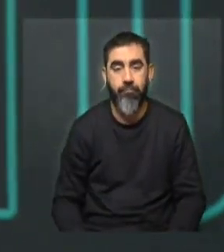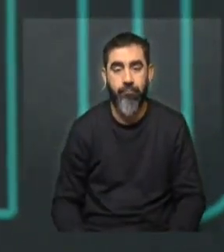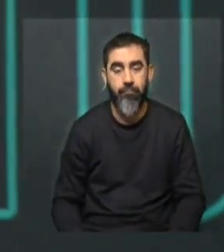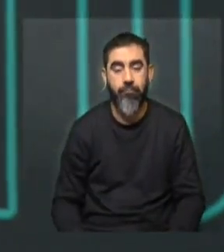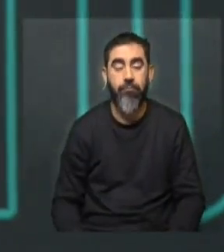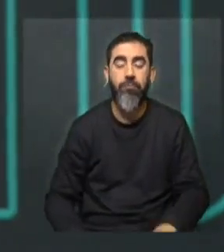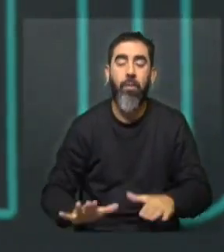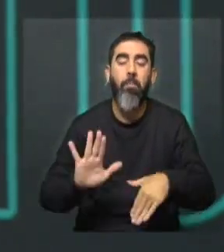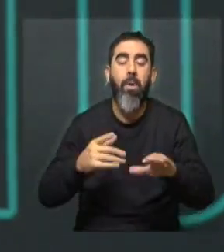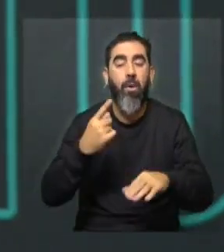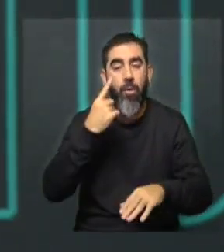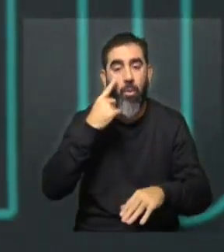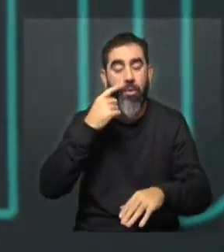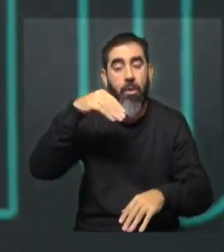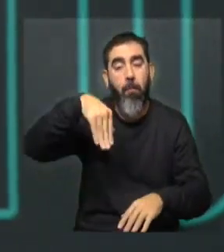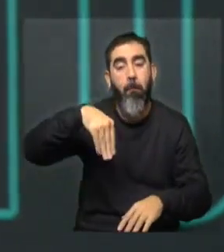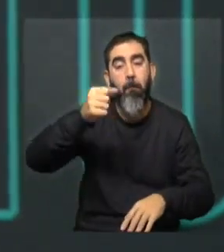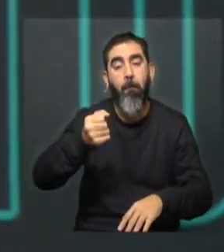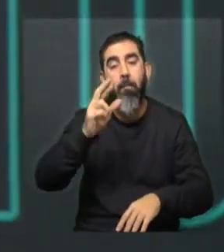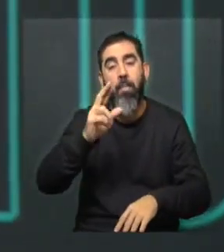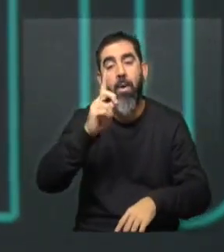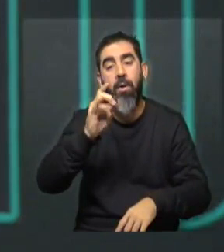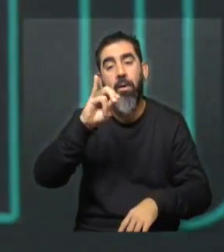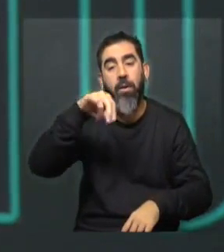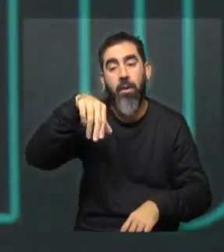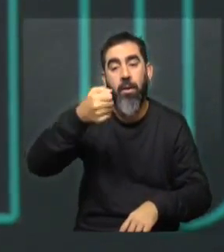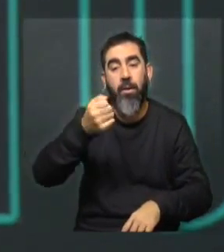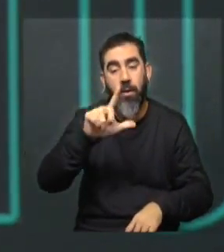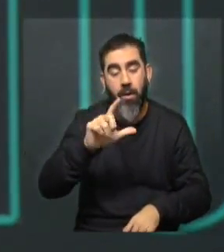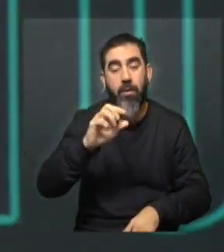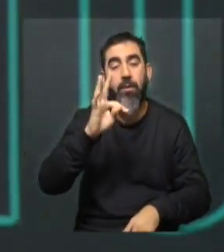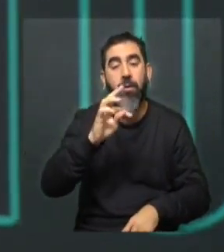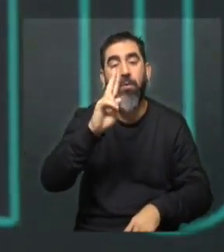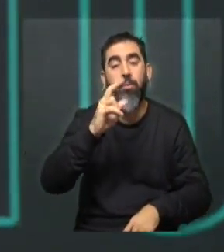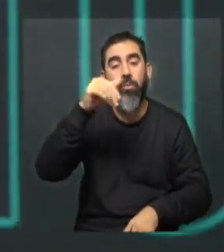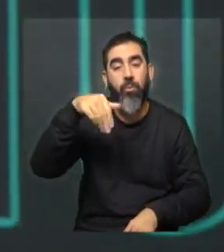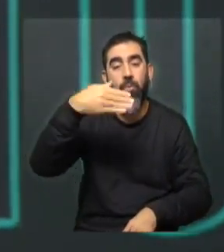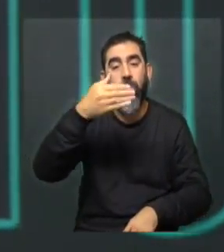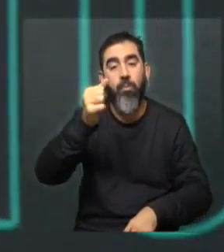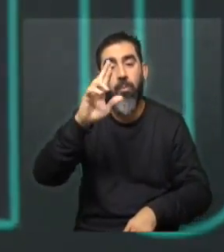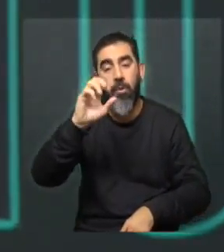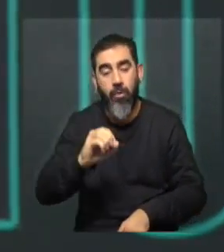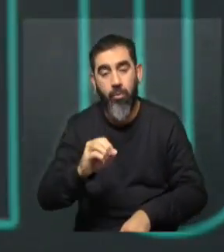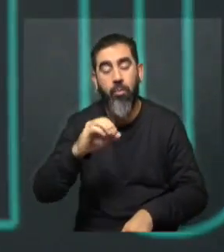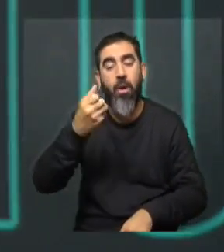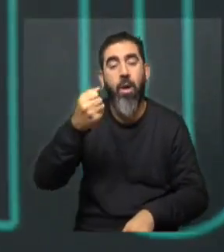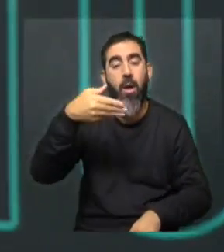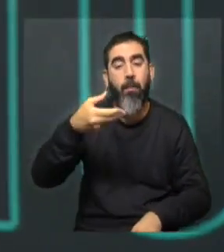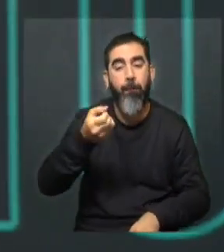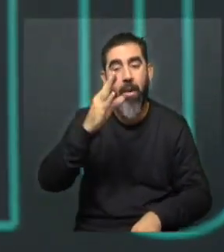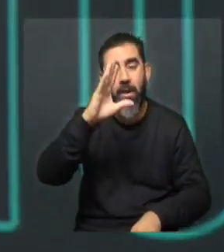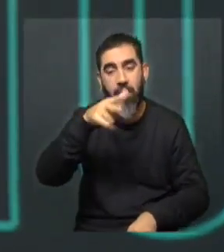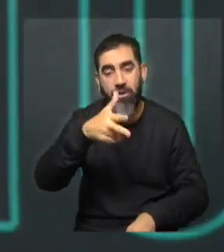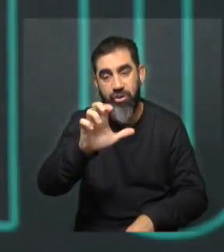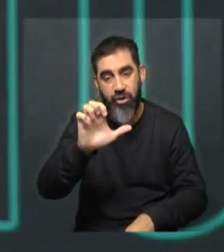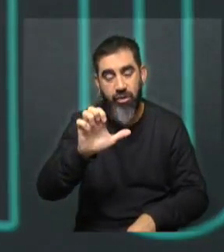quizás la más conocida el marginal claro tumberos antes Apache la historia de Carlos Tevez puerta